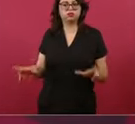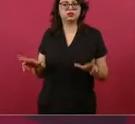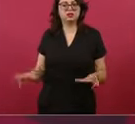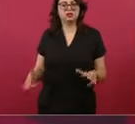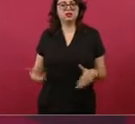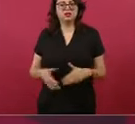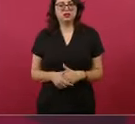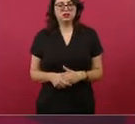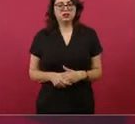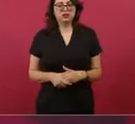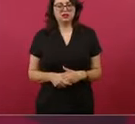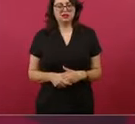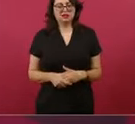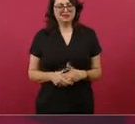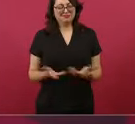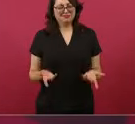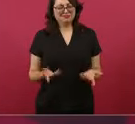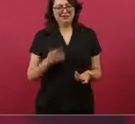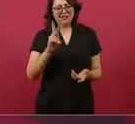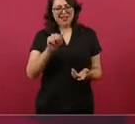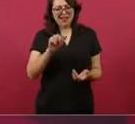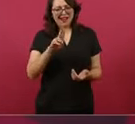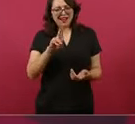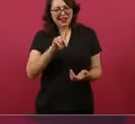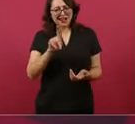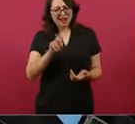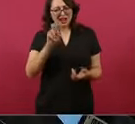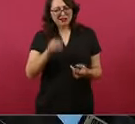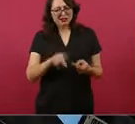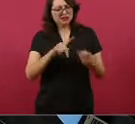México con el apoyo de Krause, de Aguilar Camín?